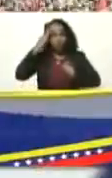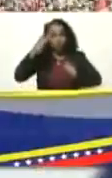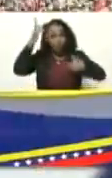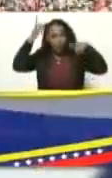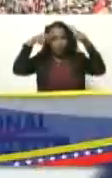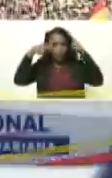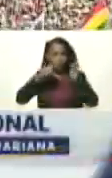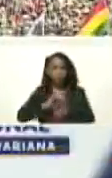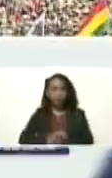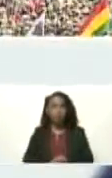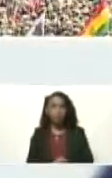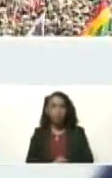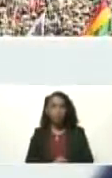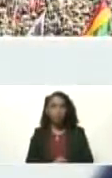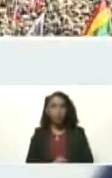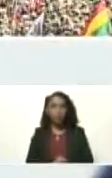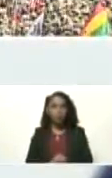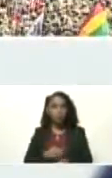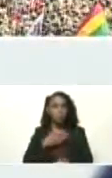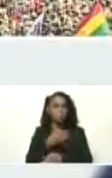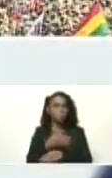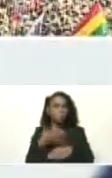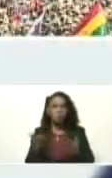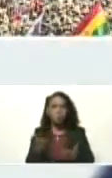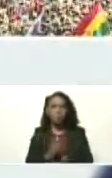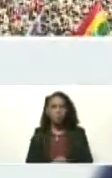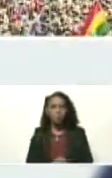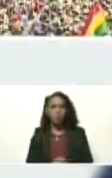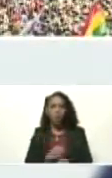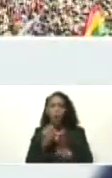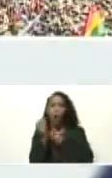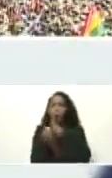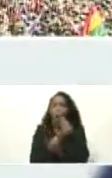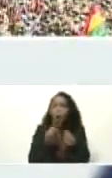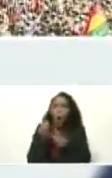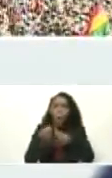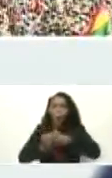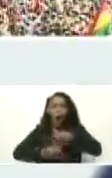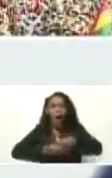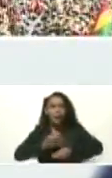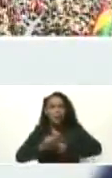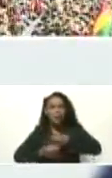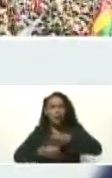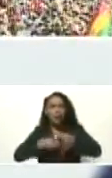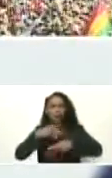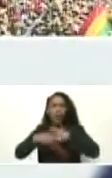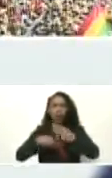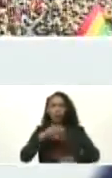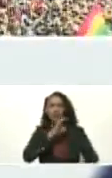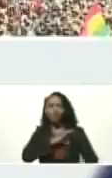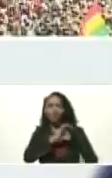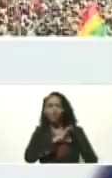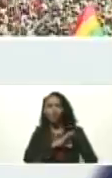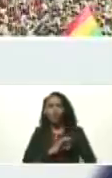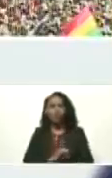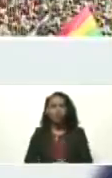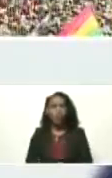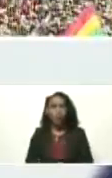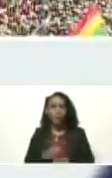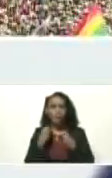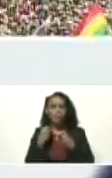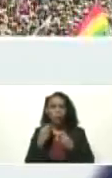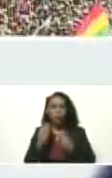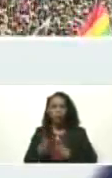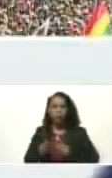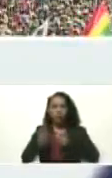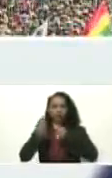Chávez fue cómo hacer la revolución social para